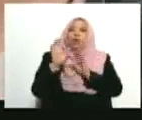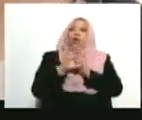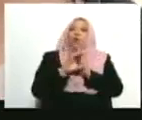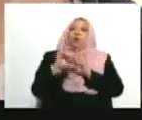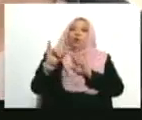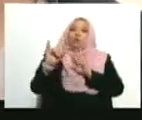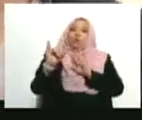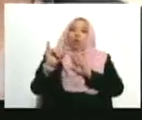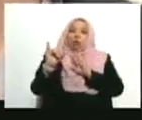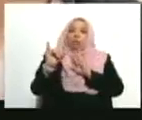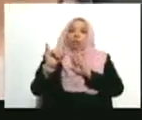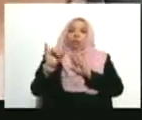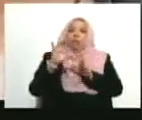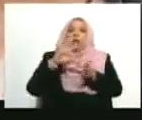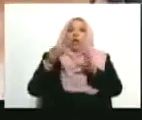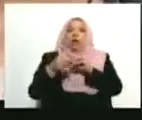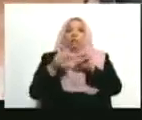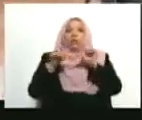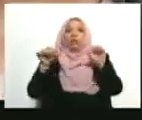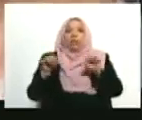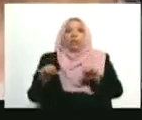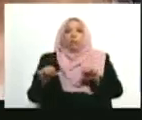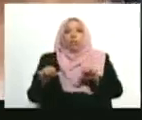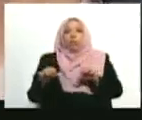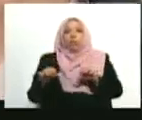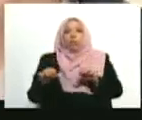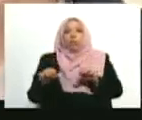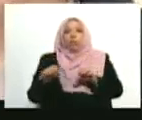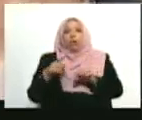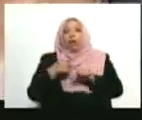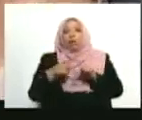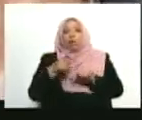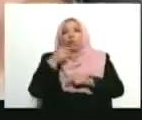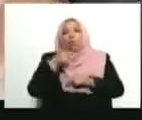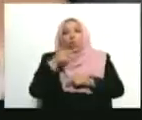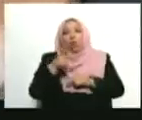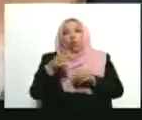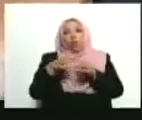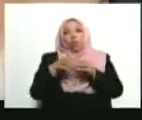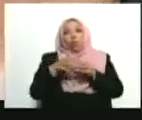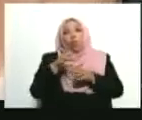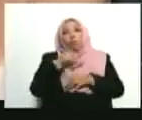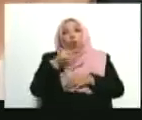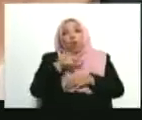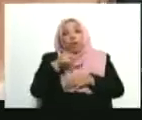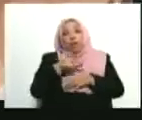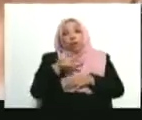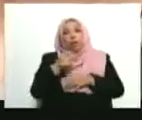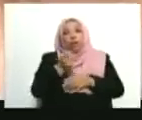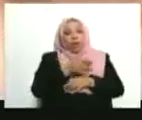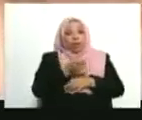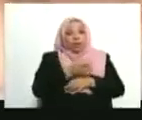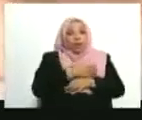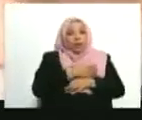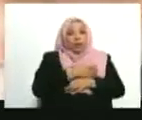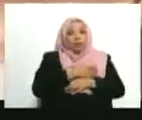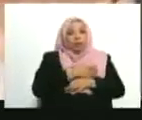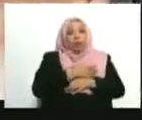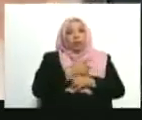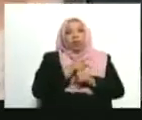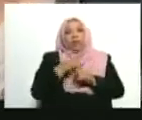originaria, que sí quería cambiar el modelo, pero las élites políticas de los partidos políticos, la mayoría, excepto el Partido